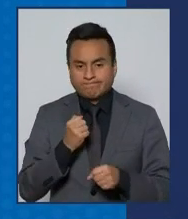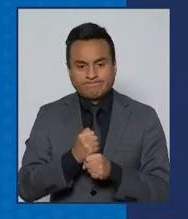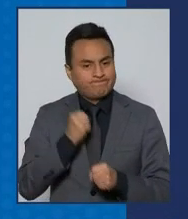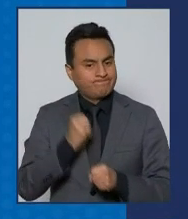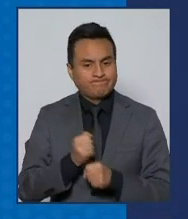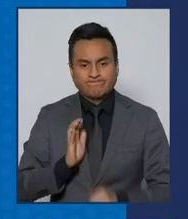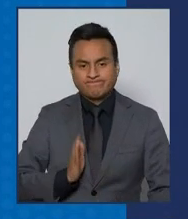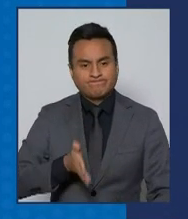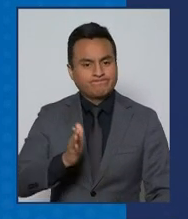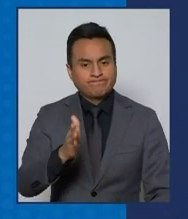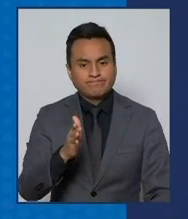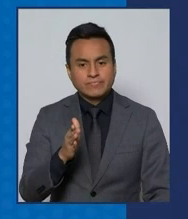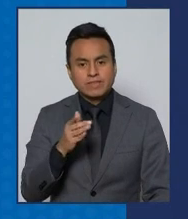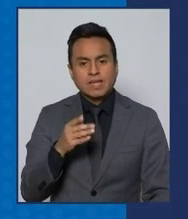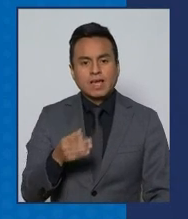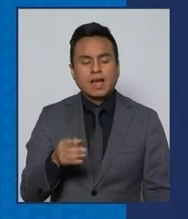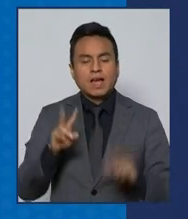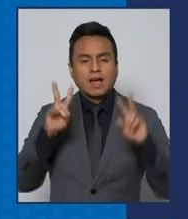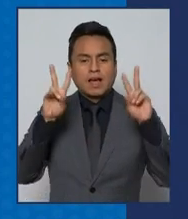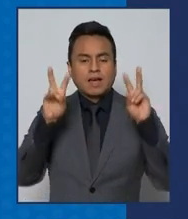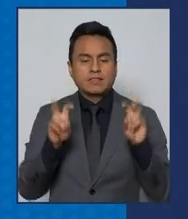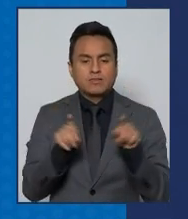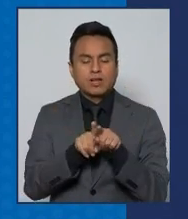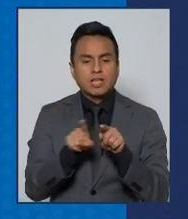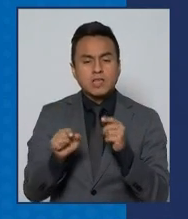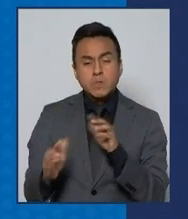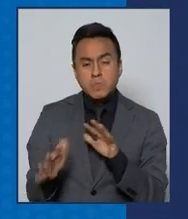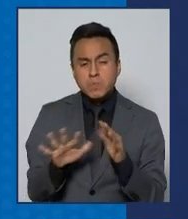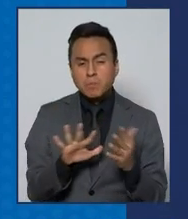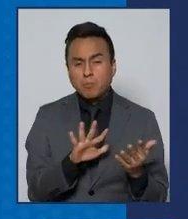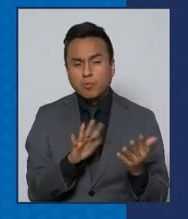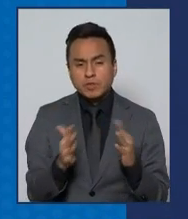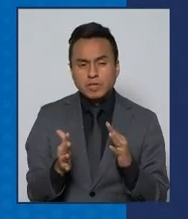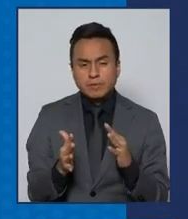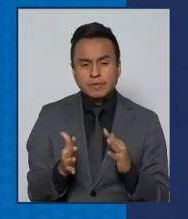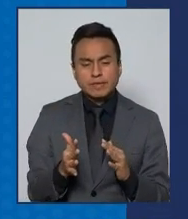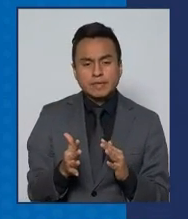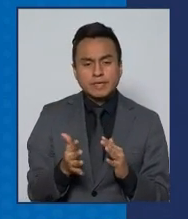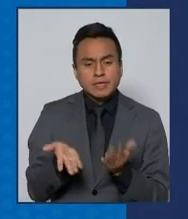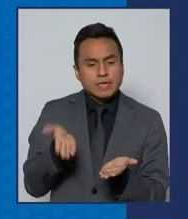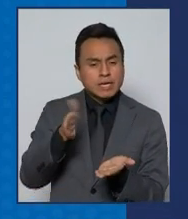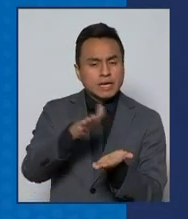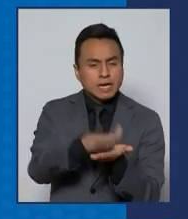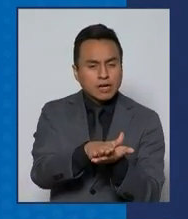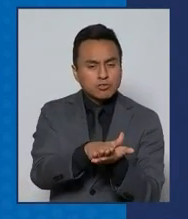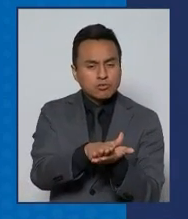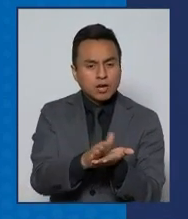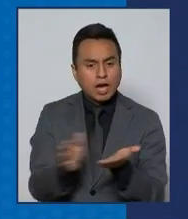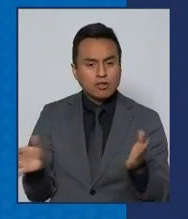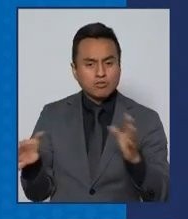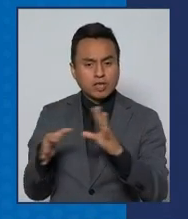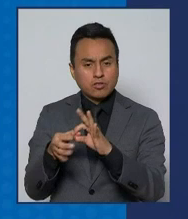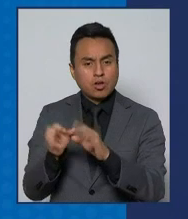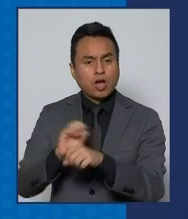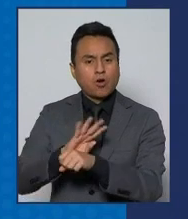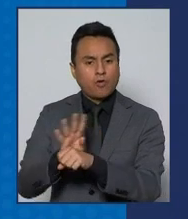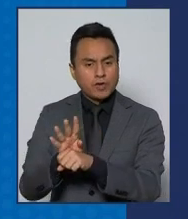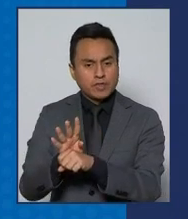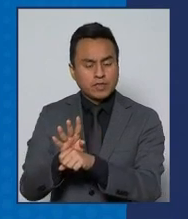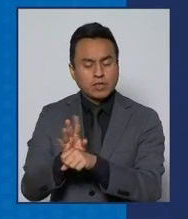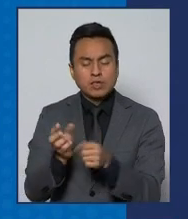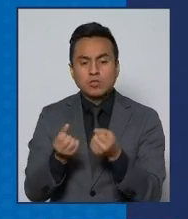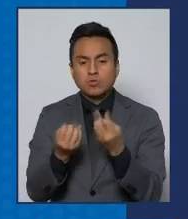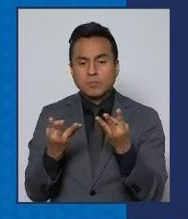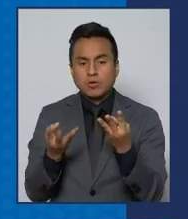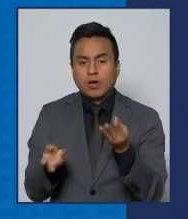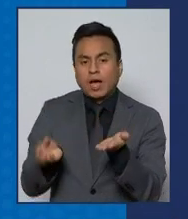a asignar como posibles casos de muerte asociadas a COVID un